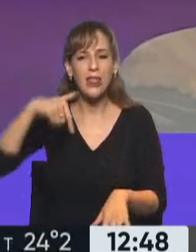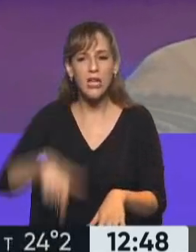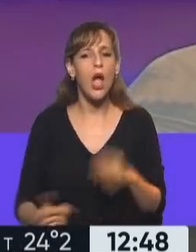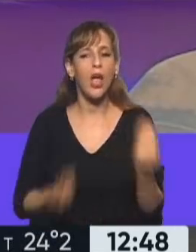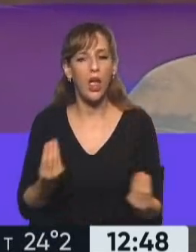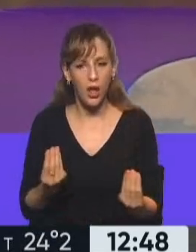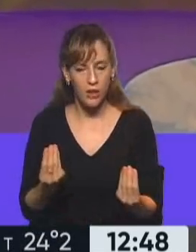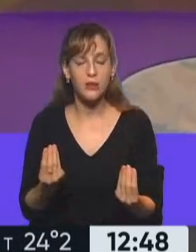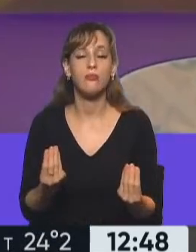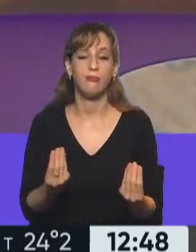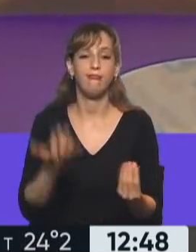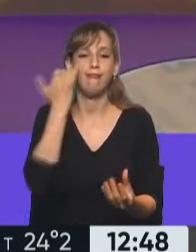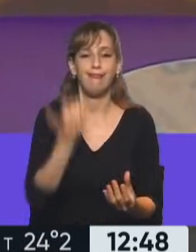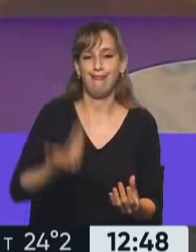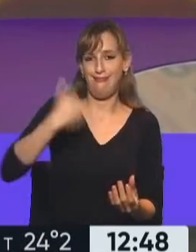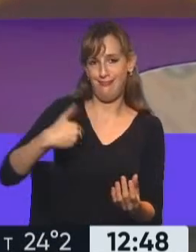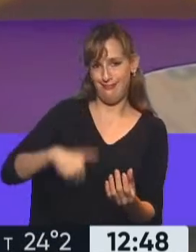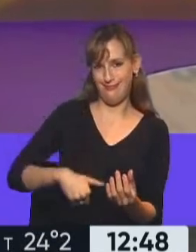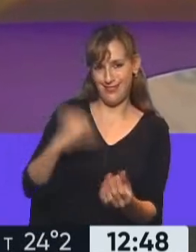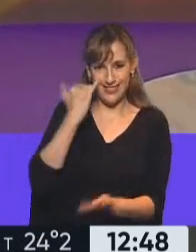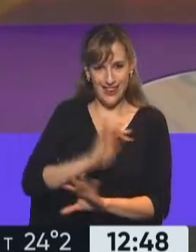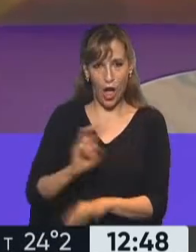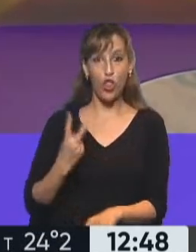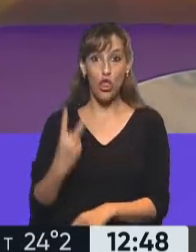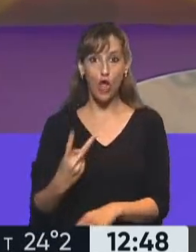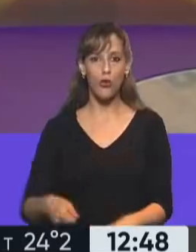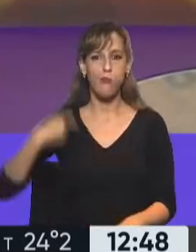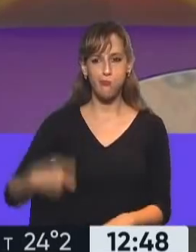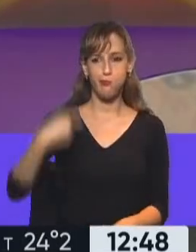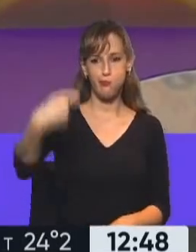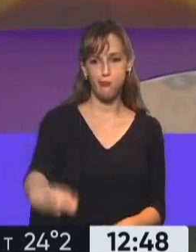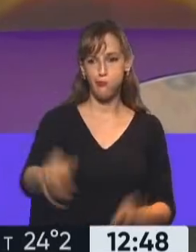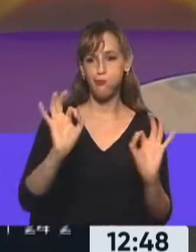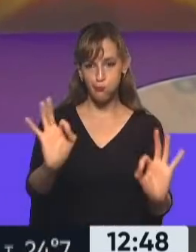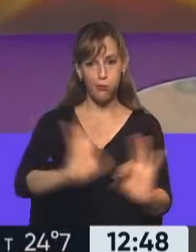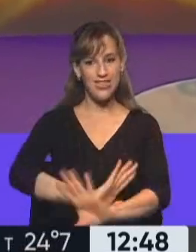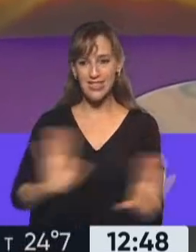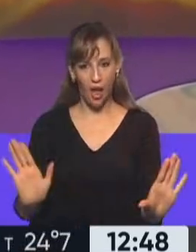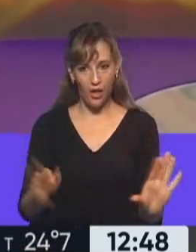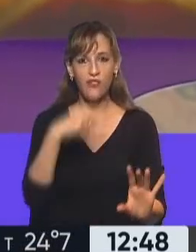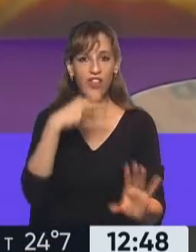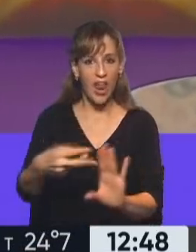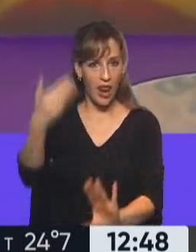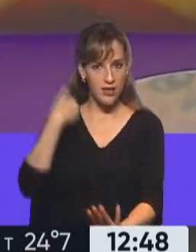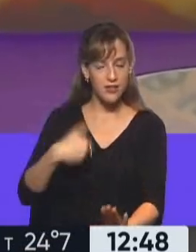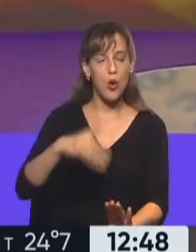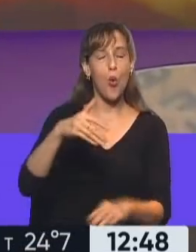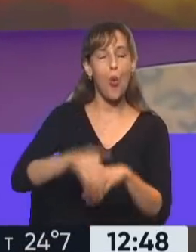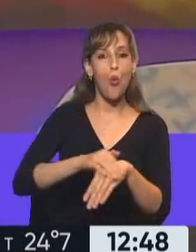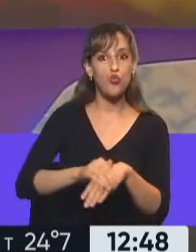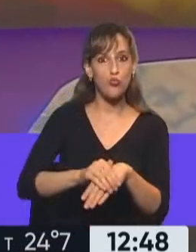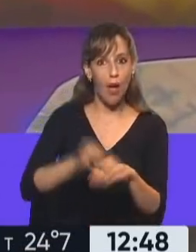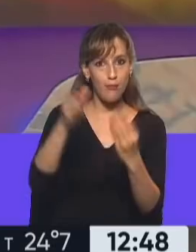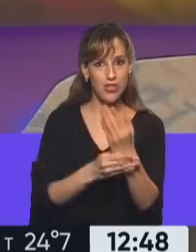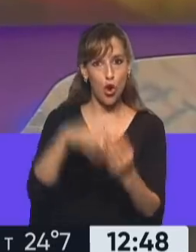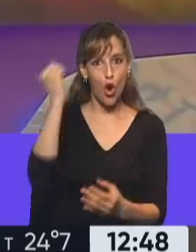realizó dos de los pagos que estaban obviamente en discusión, el del viernes, el día que Martín Guzmán hizo la conferencia, y luego el del día